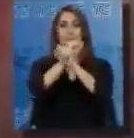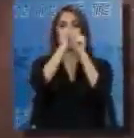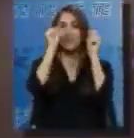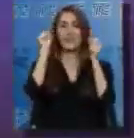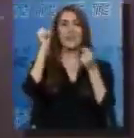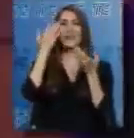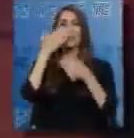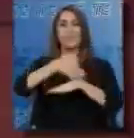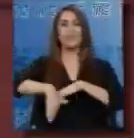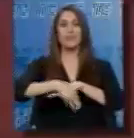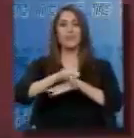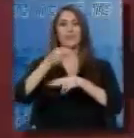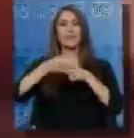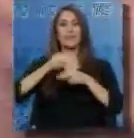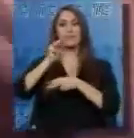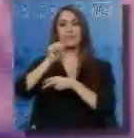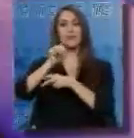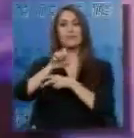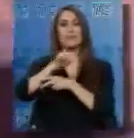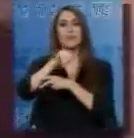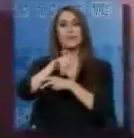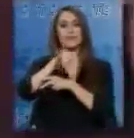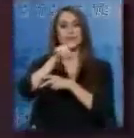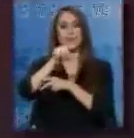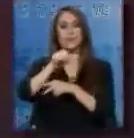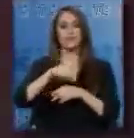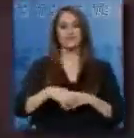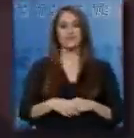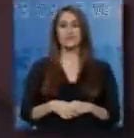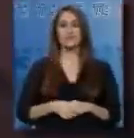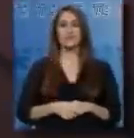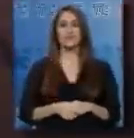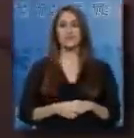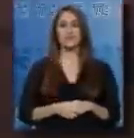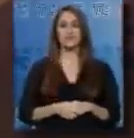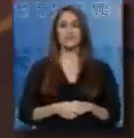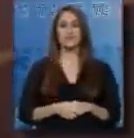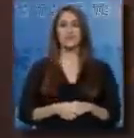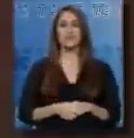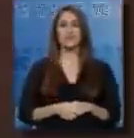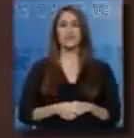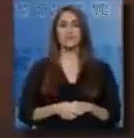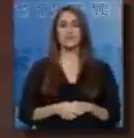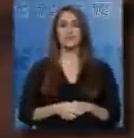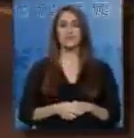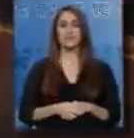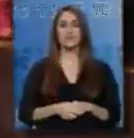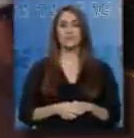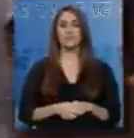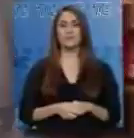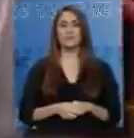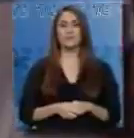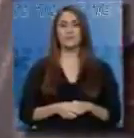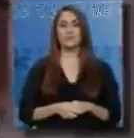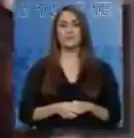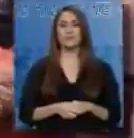mañana en la calle Mejía. Alberto.